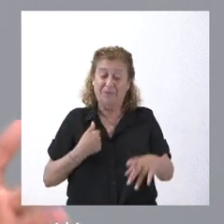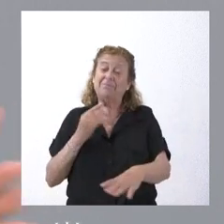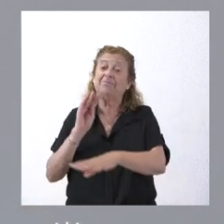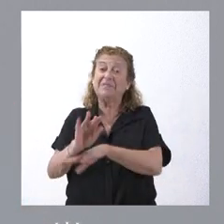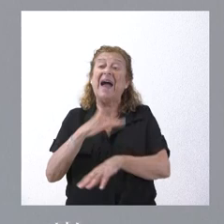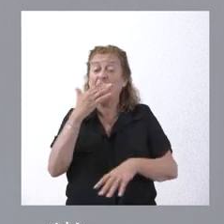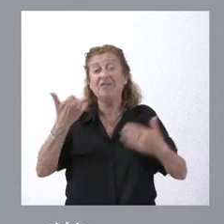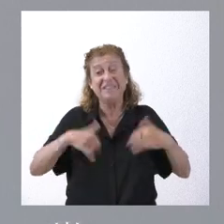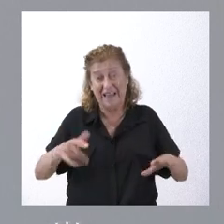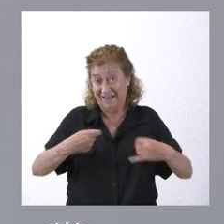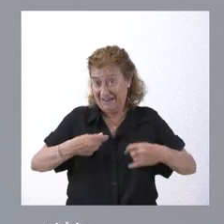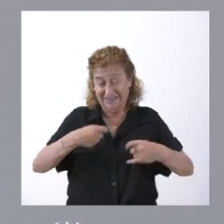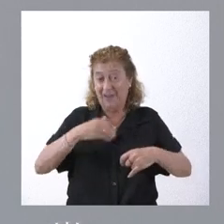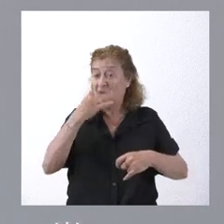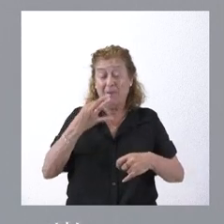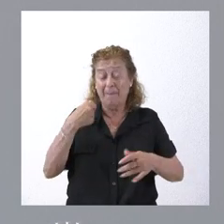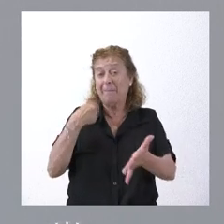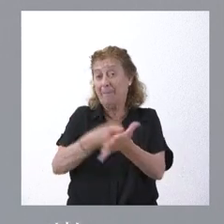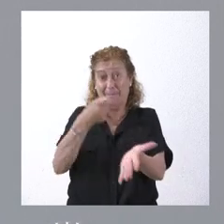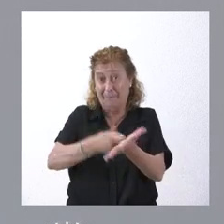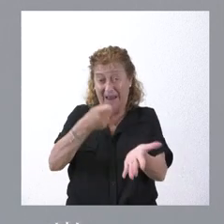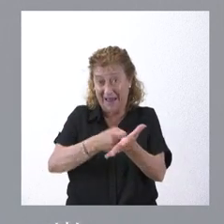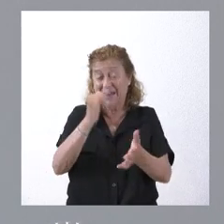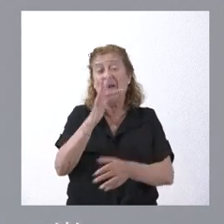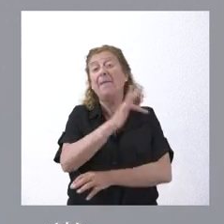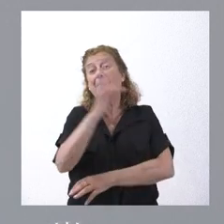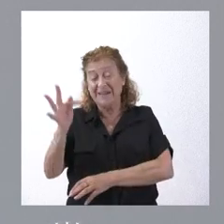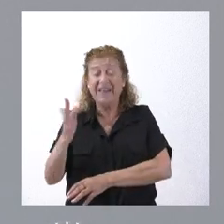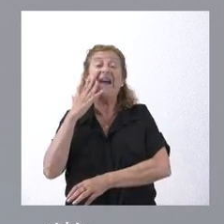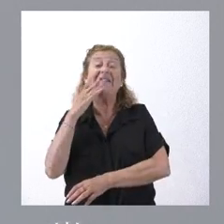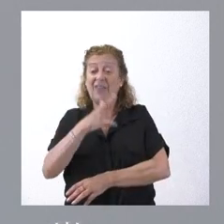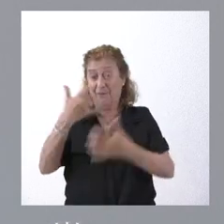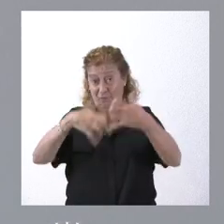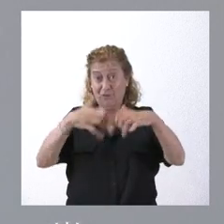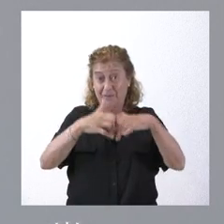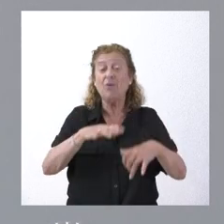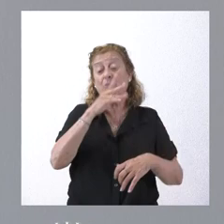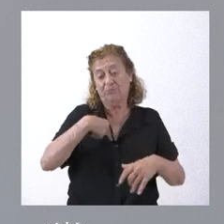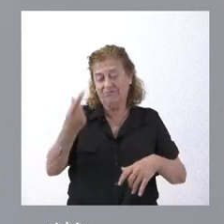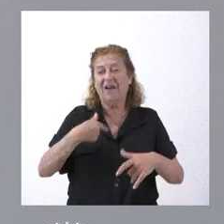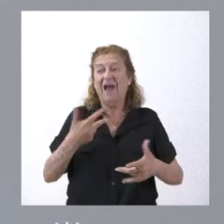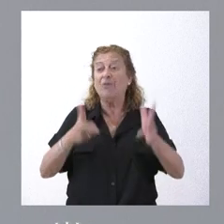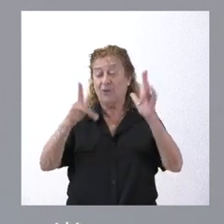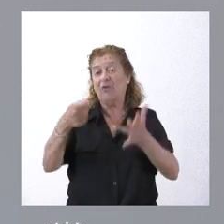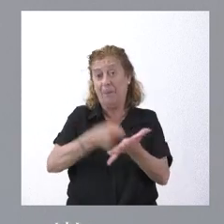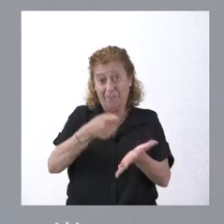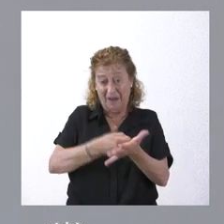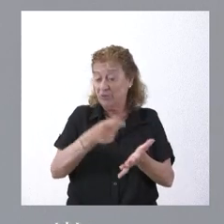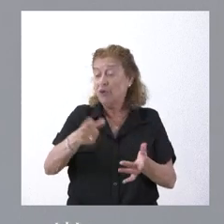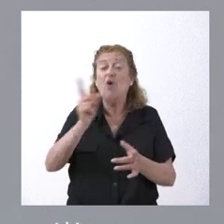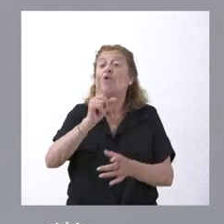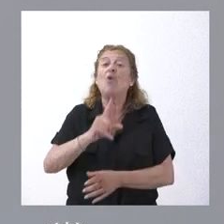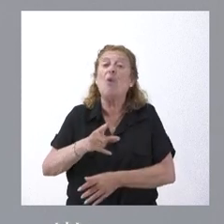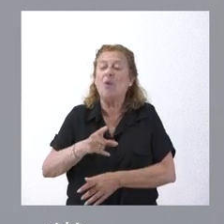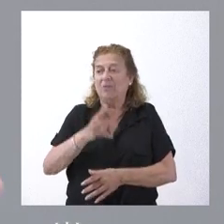hemos gastado, que tenemos que pagar en todo caso, y además garantizar su funcionamiento, es por lo que autorizamos ese pago. Y esto no impide, en